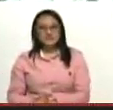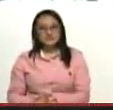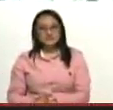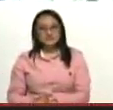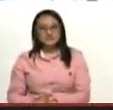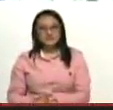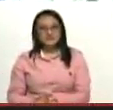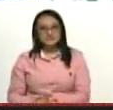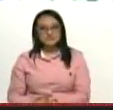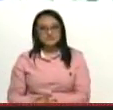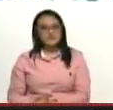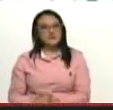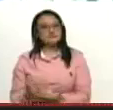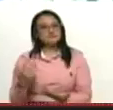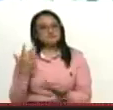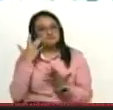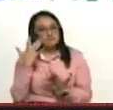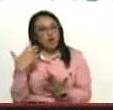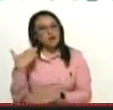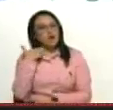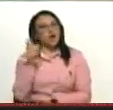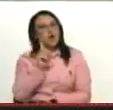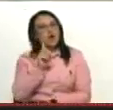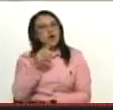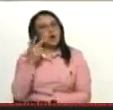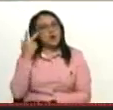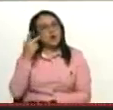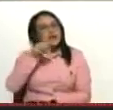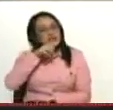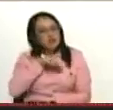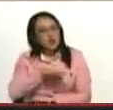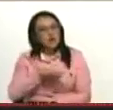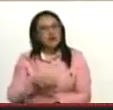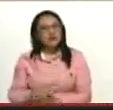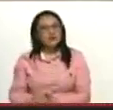que no se vean afectados por la historia